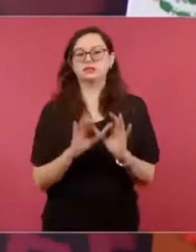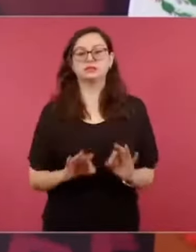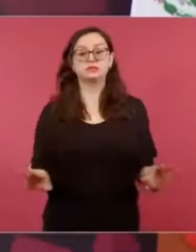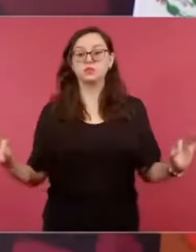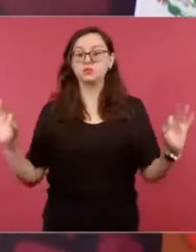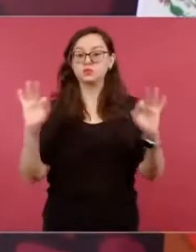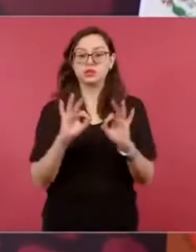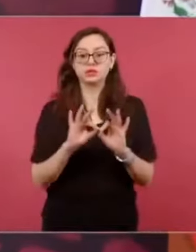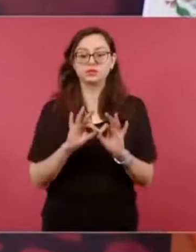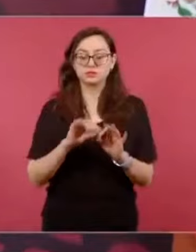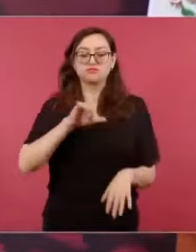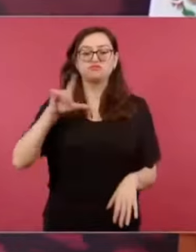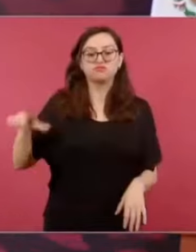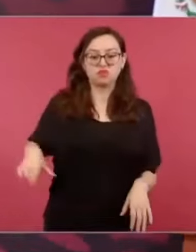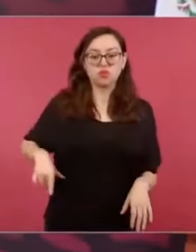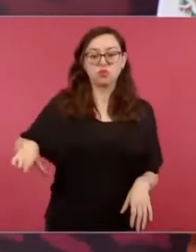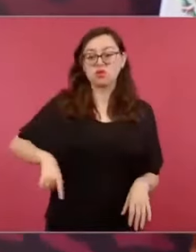tarea del gobierno